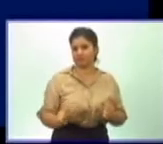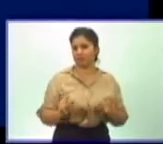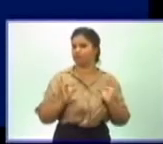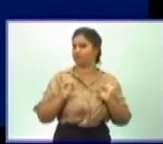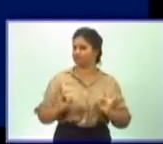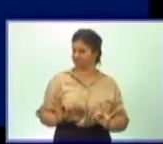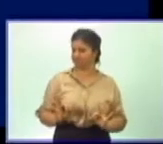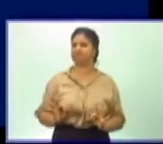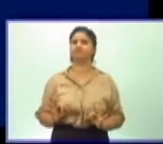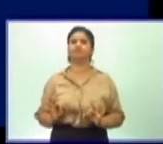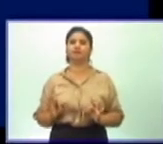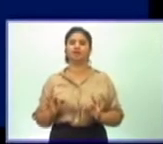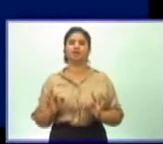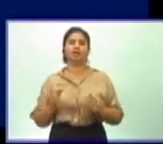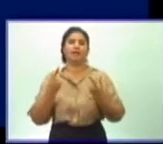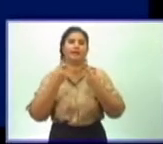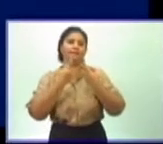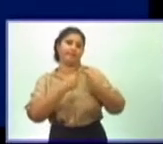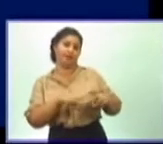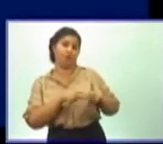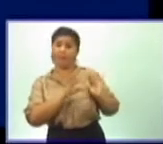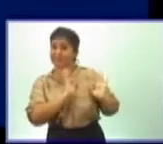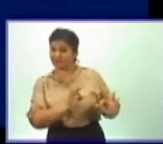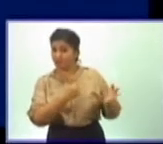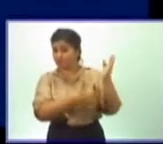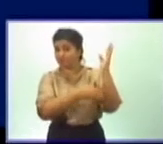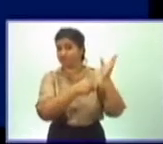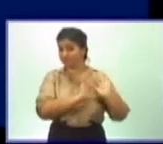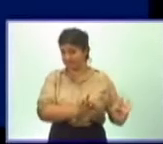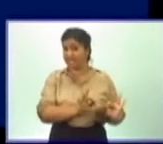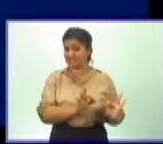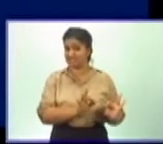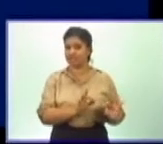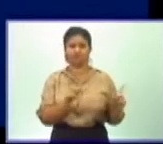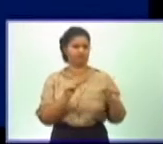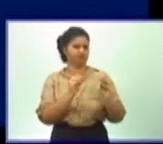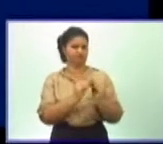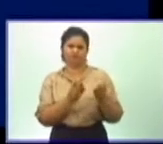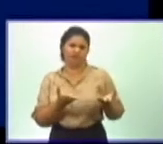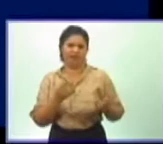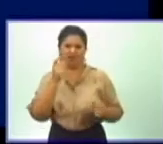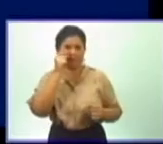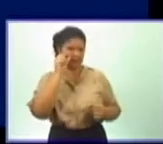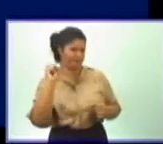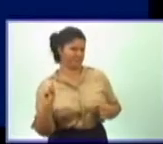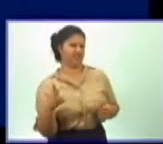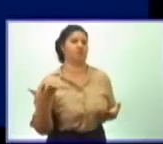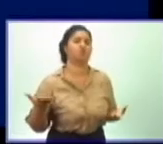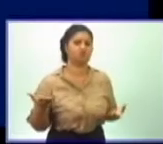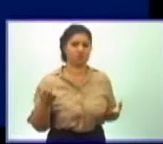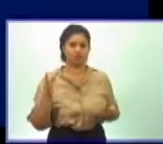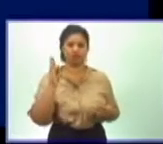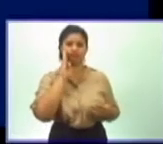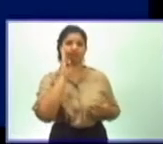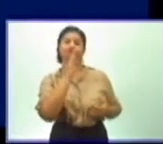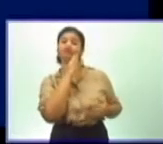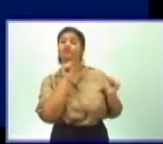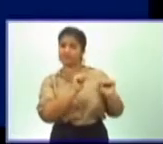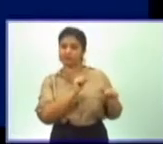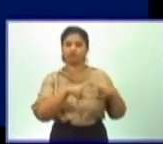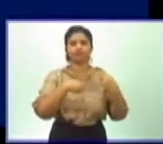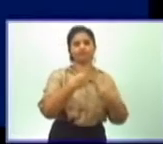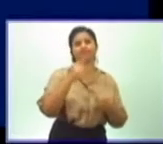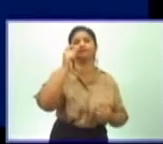falsos devotos de la iglesia que llegaban a ciertas casas de la burguesía